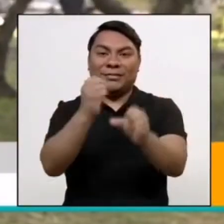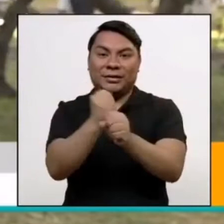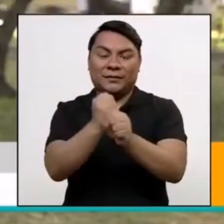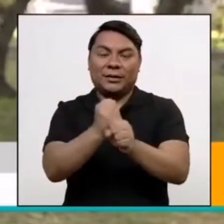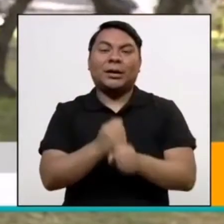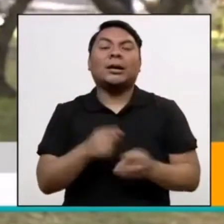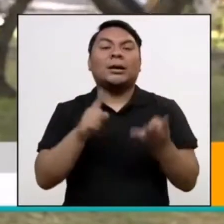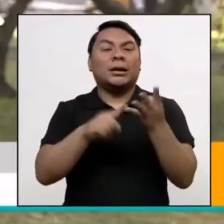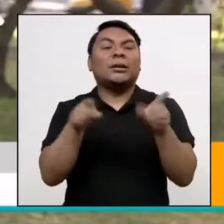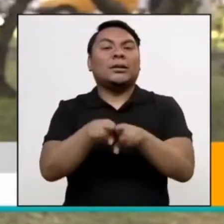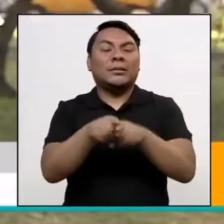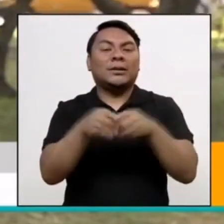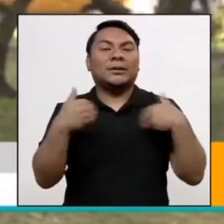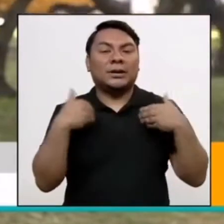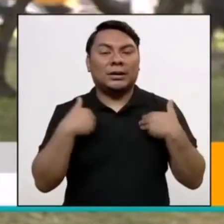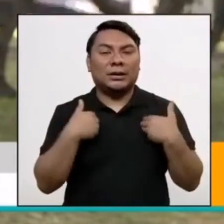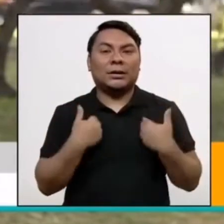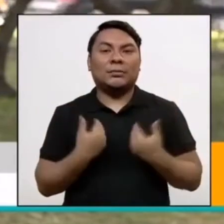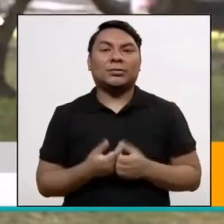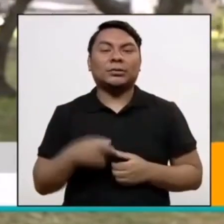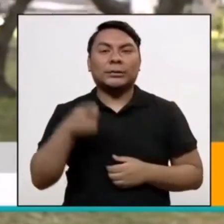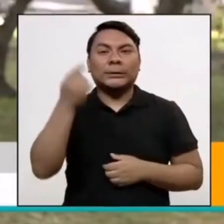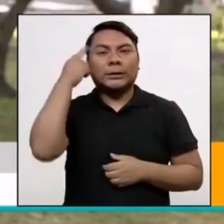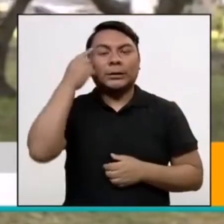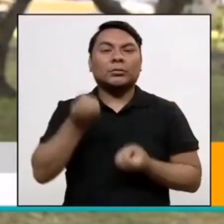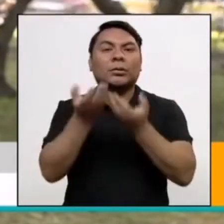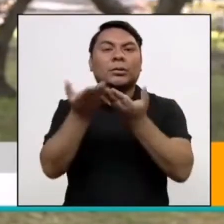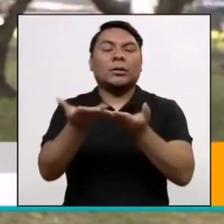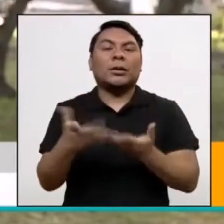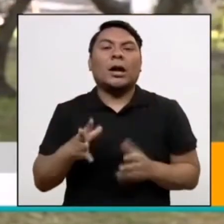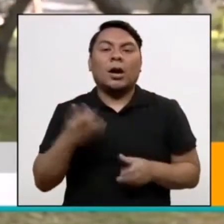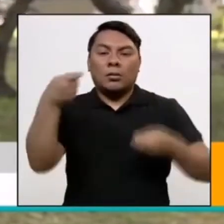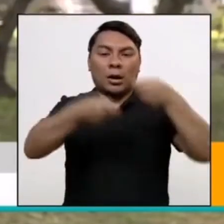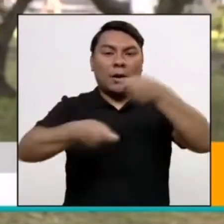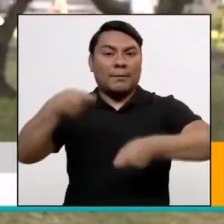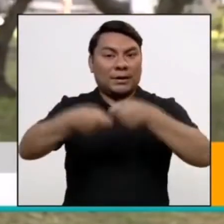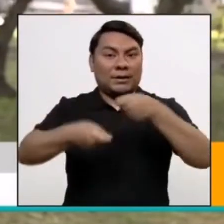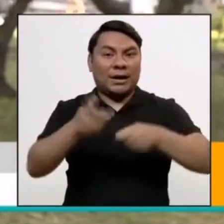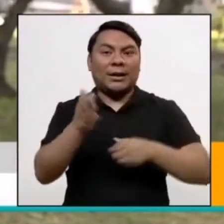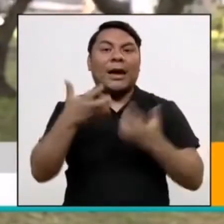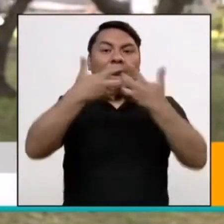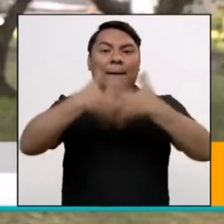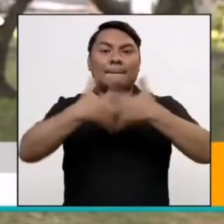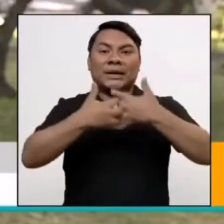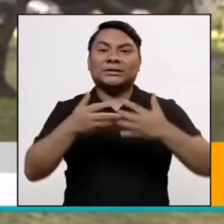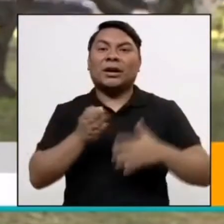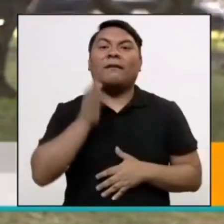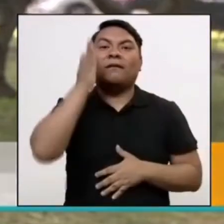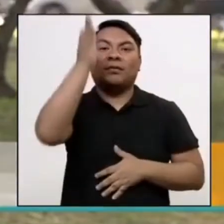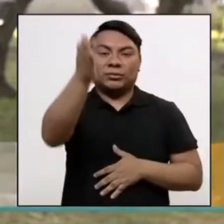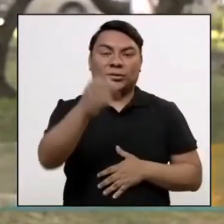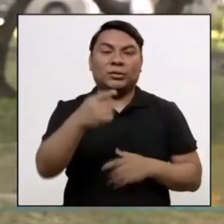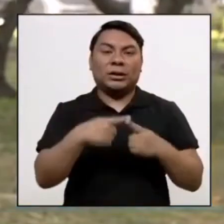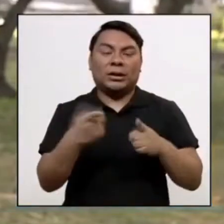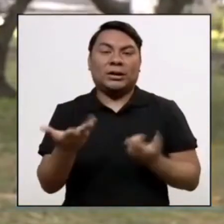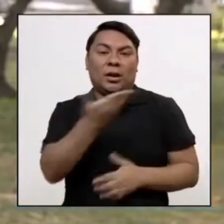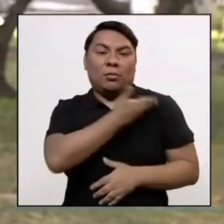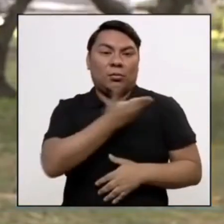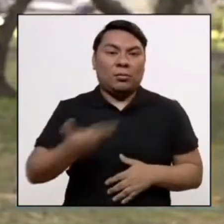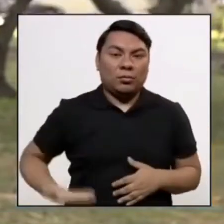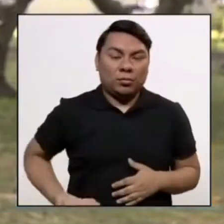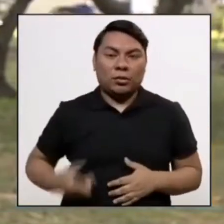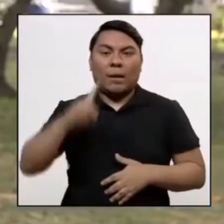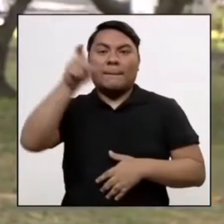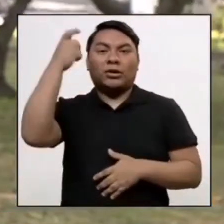Y también teníamos el eje capital social, la empresa del futuro, y el sector público y las políticas